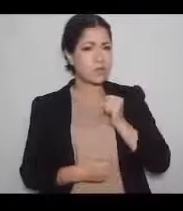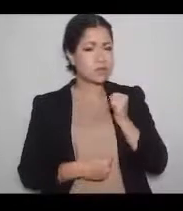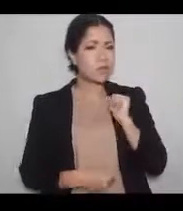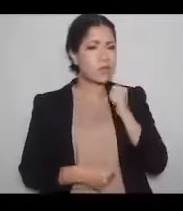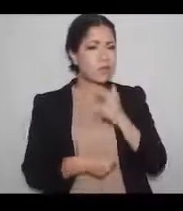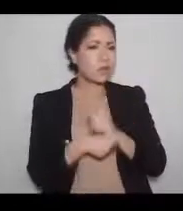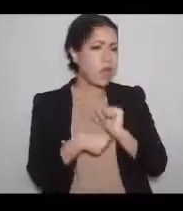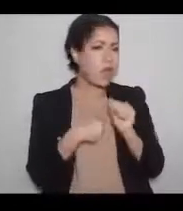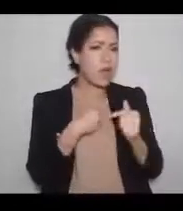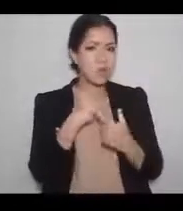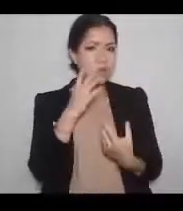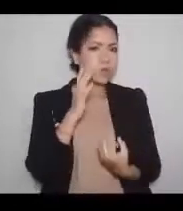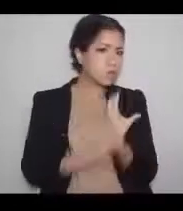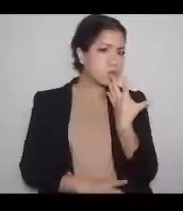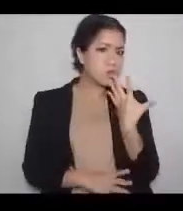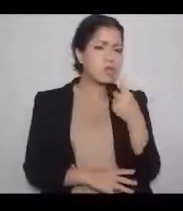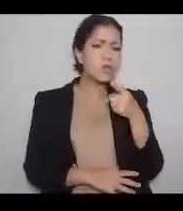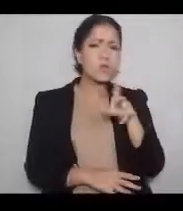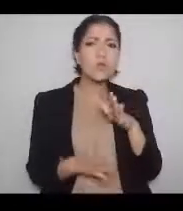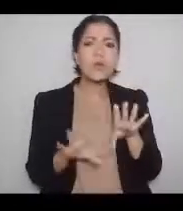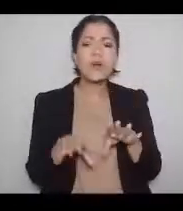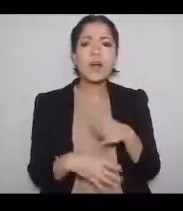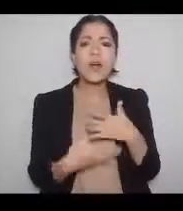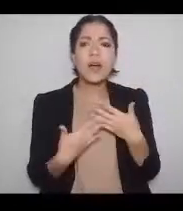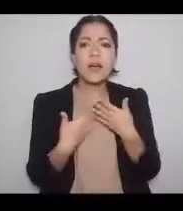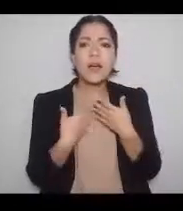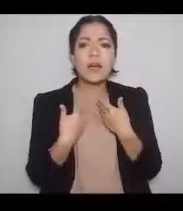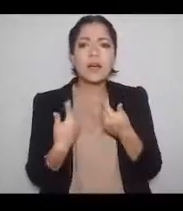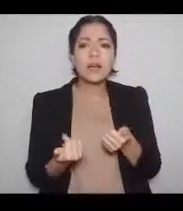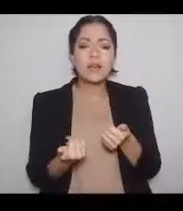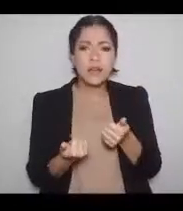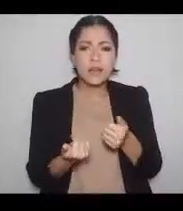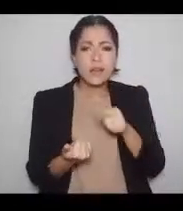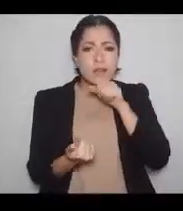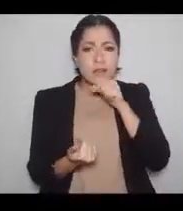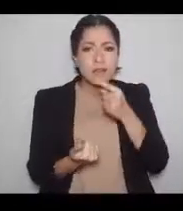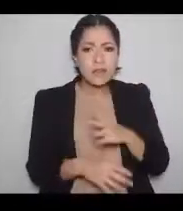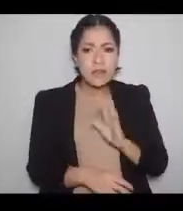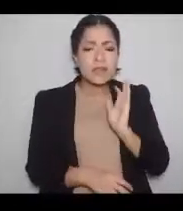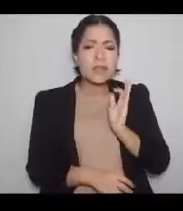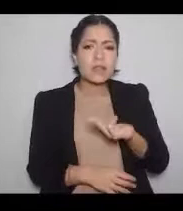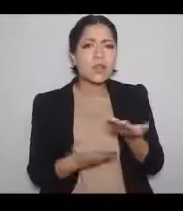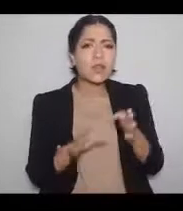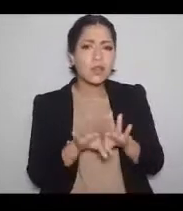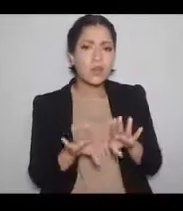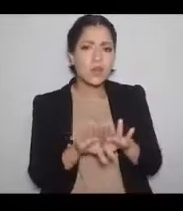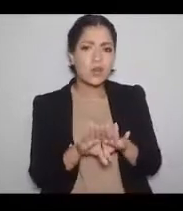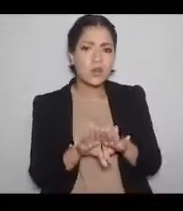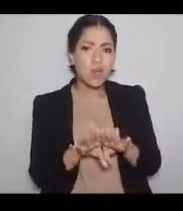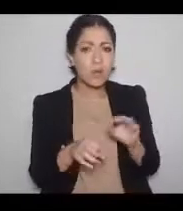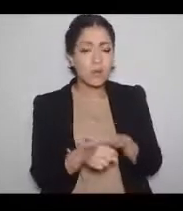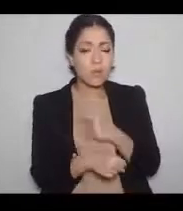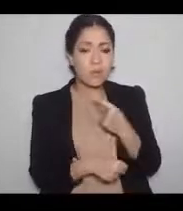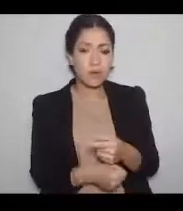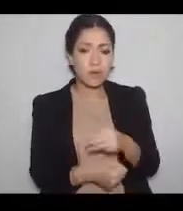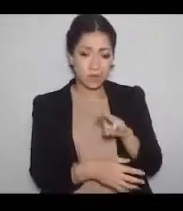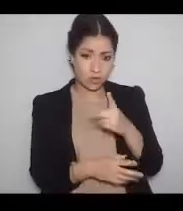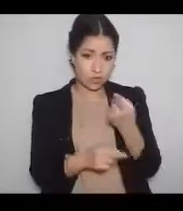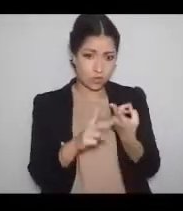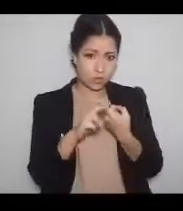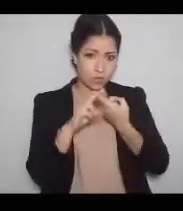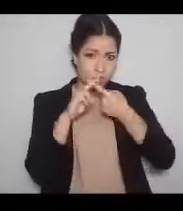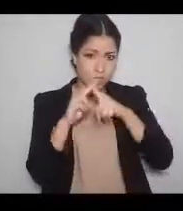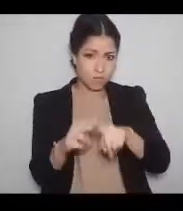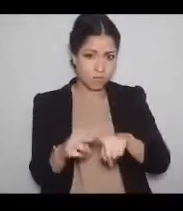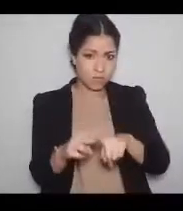tú, dímelo. Entra en personaje. ¿Me puedes contar la vida íntima de Marte? ¿Lo puedes hacer de una chingada vez? Primero dime lo que entendiste en el cosmos.